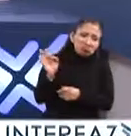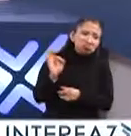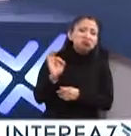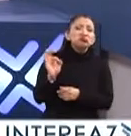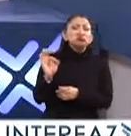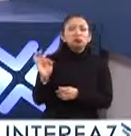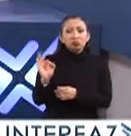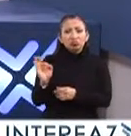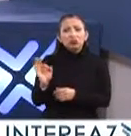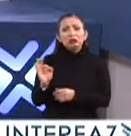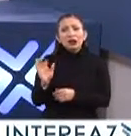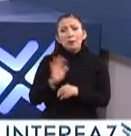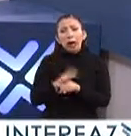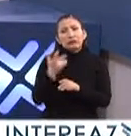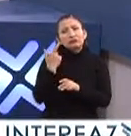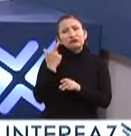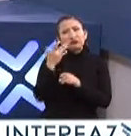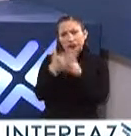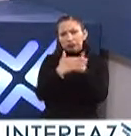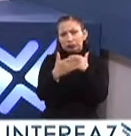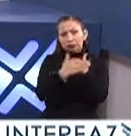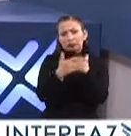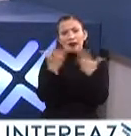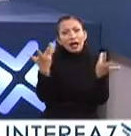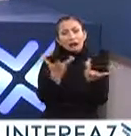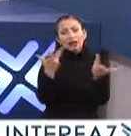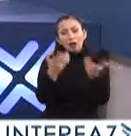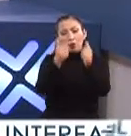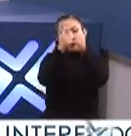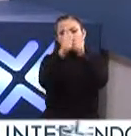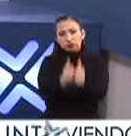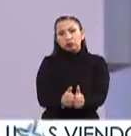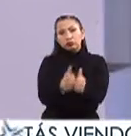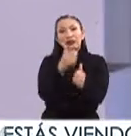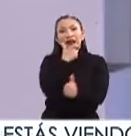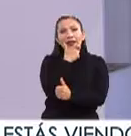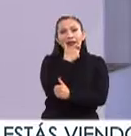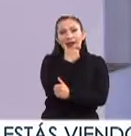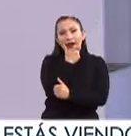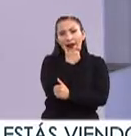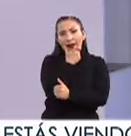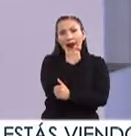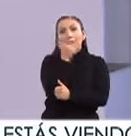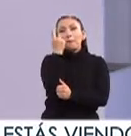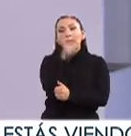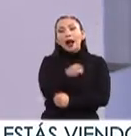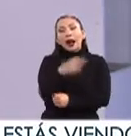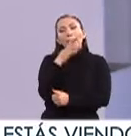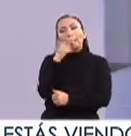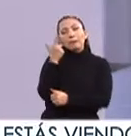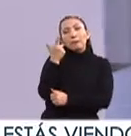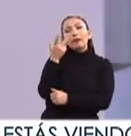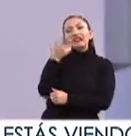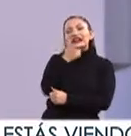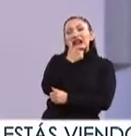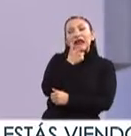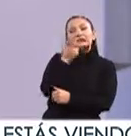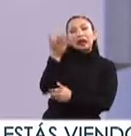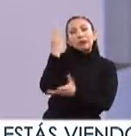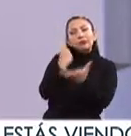probablemente lo más cercano es hacer una estancia en Inglaterra, ¿no? Para mejorar mi